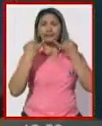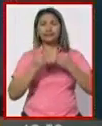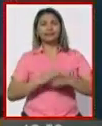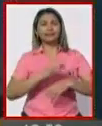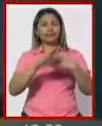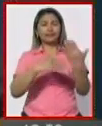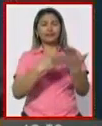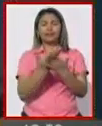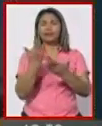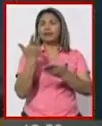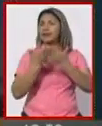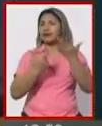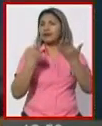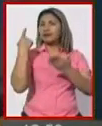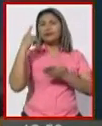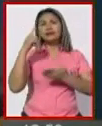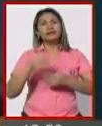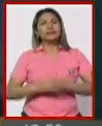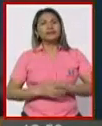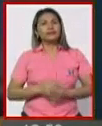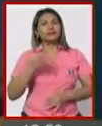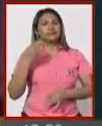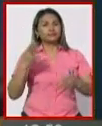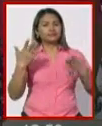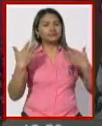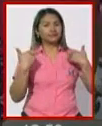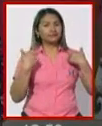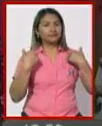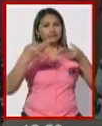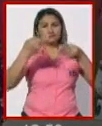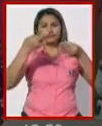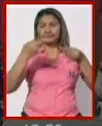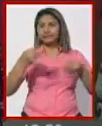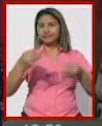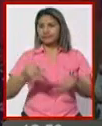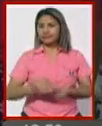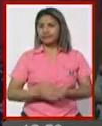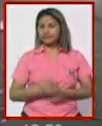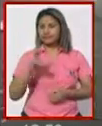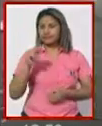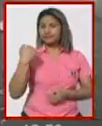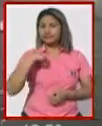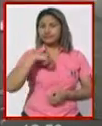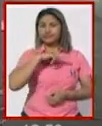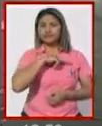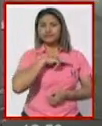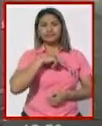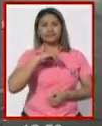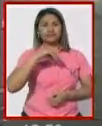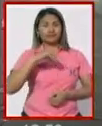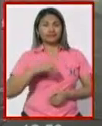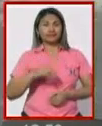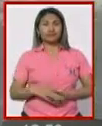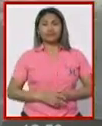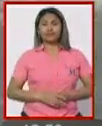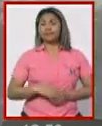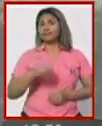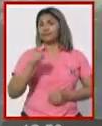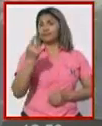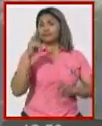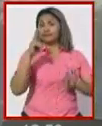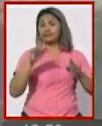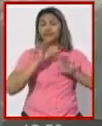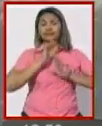y de toda esta situación para que si ya se tome la determinación de que no nosotros, sino el señor Flores,